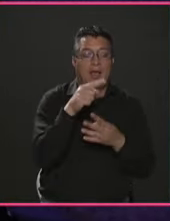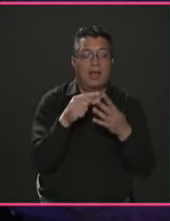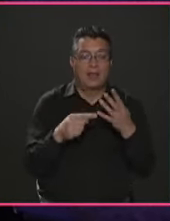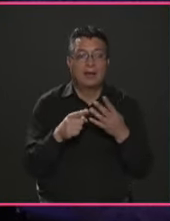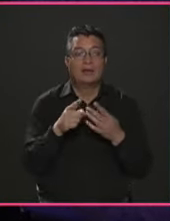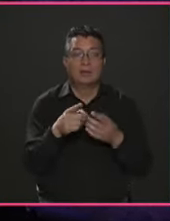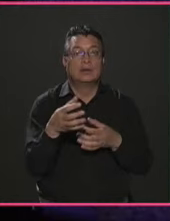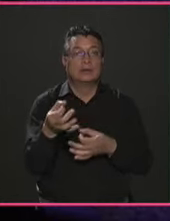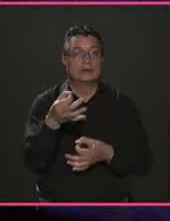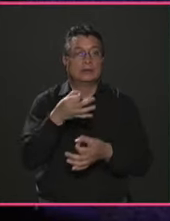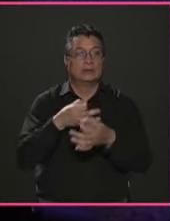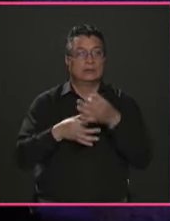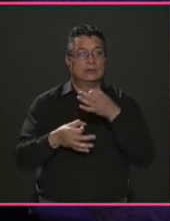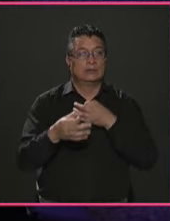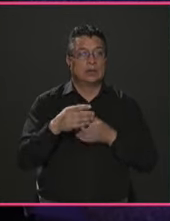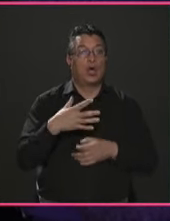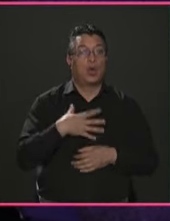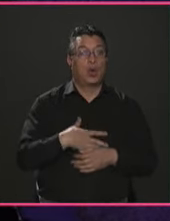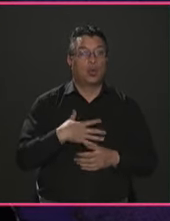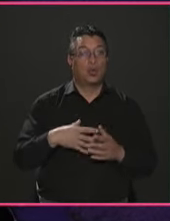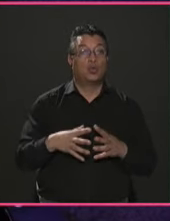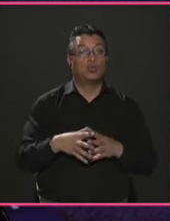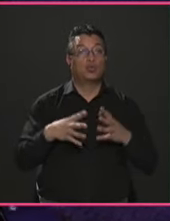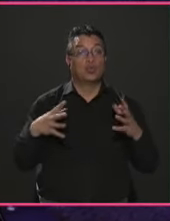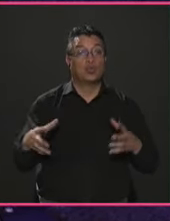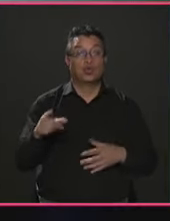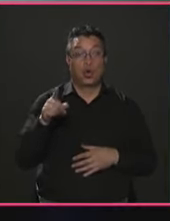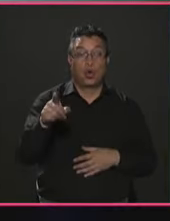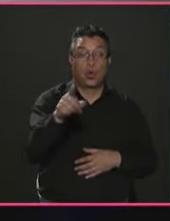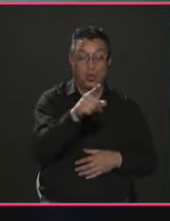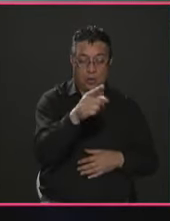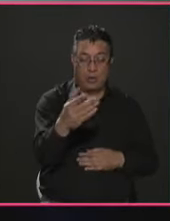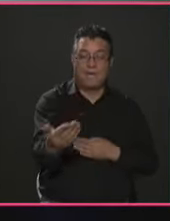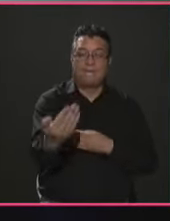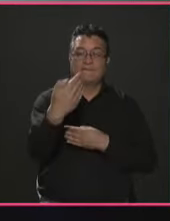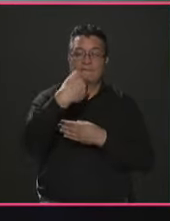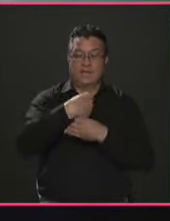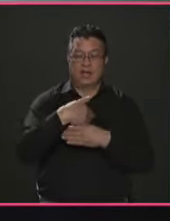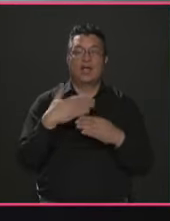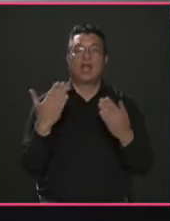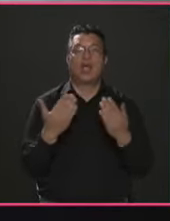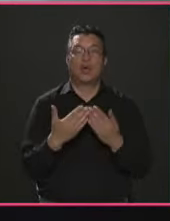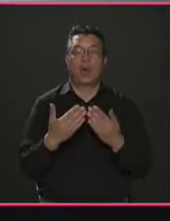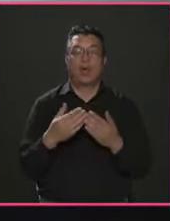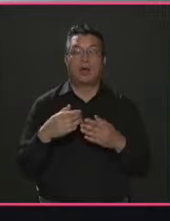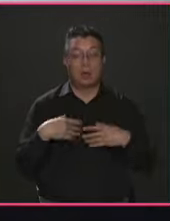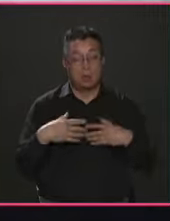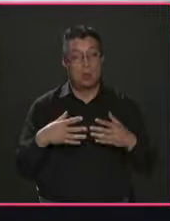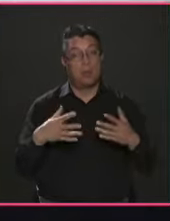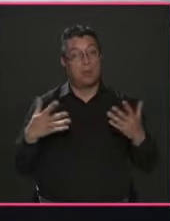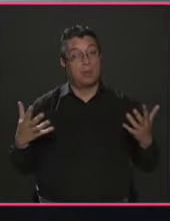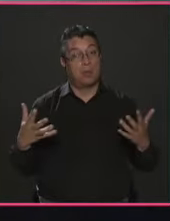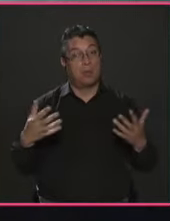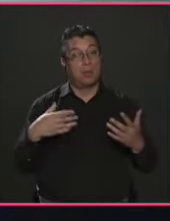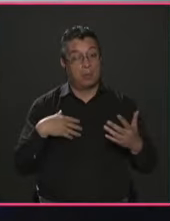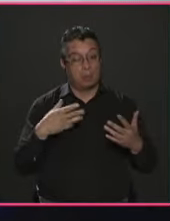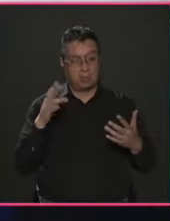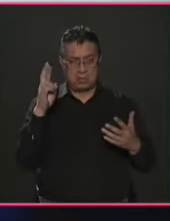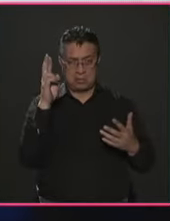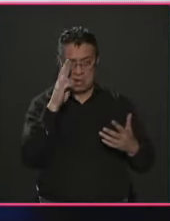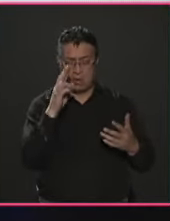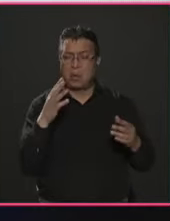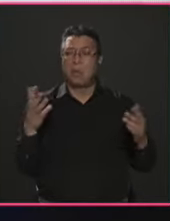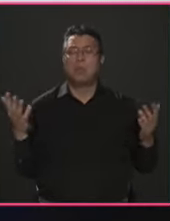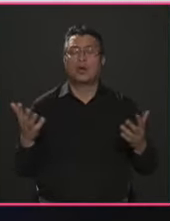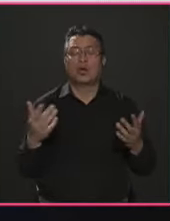dijeron nos gustó mucho que ustedes vinieran a los colegios Entonces esto es medio paradójico porque por una parte es